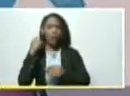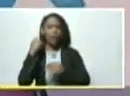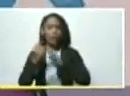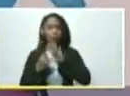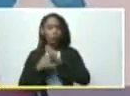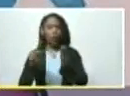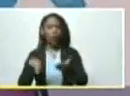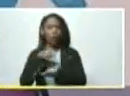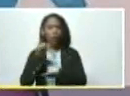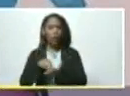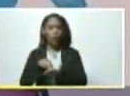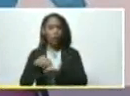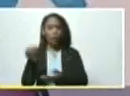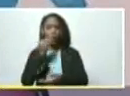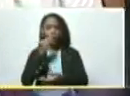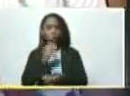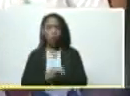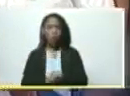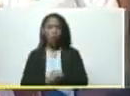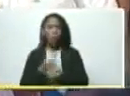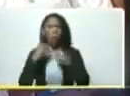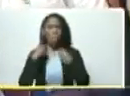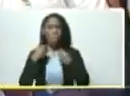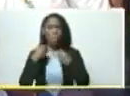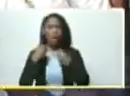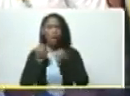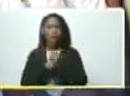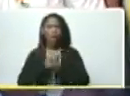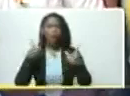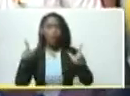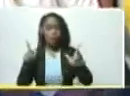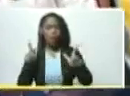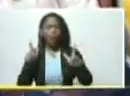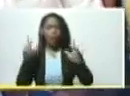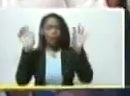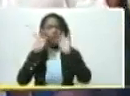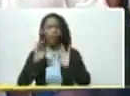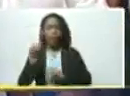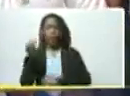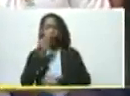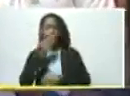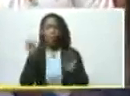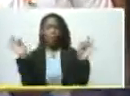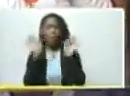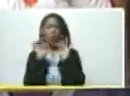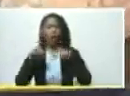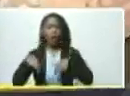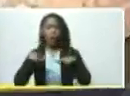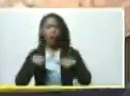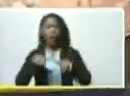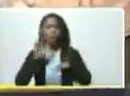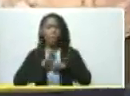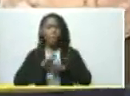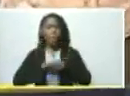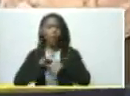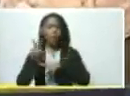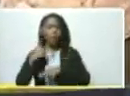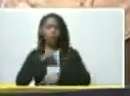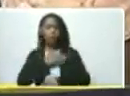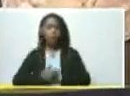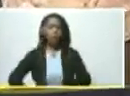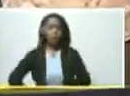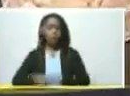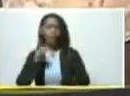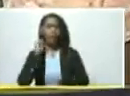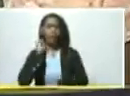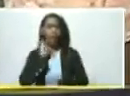de Nutrición, para liberar de vulnerabilidad nutricional este espacio. Por eso, nuestra presidenta del